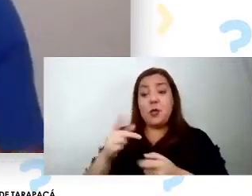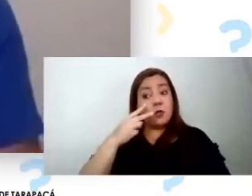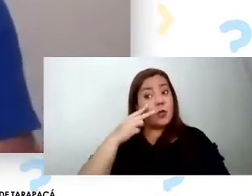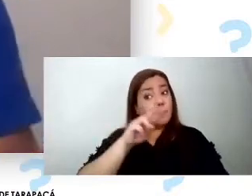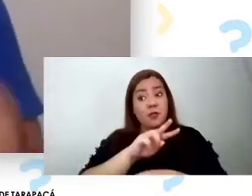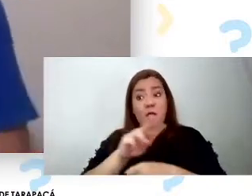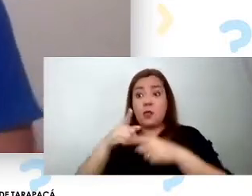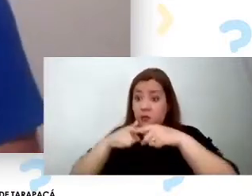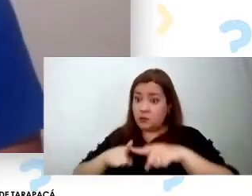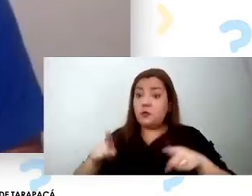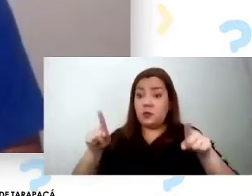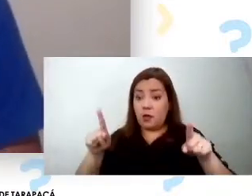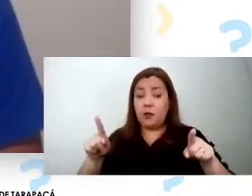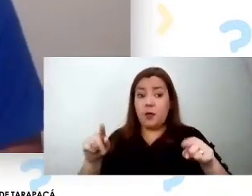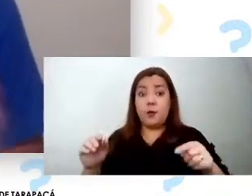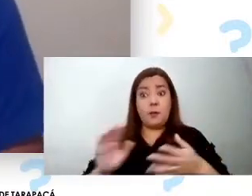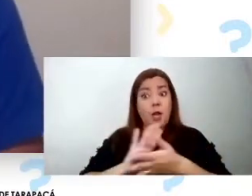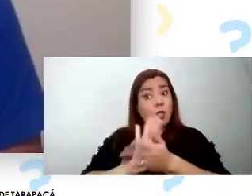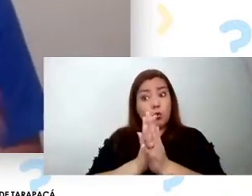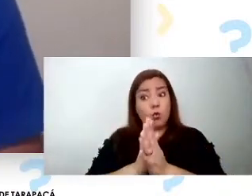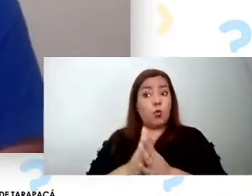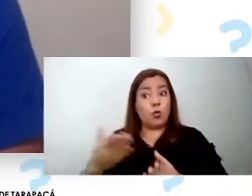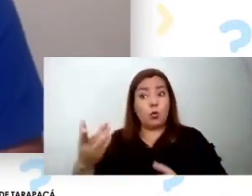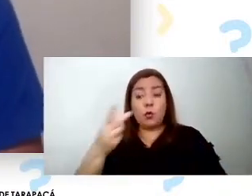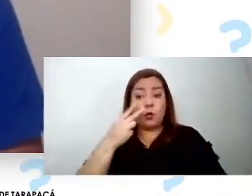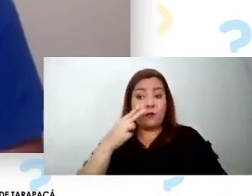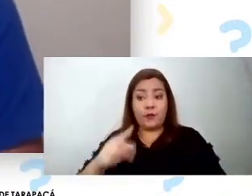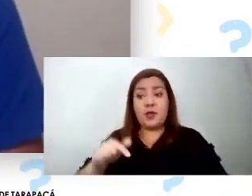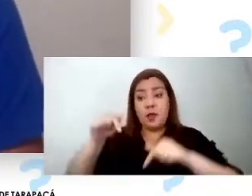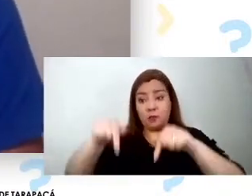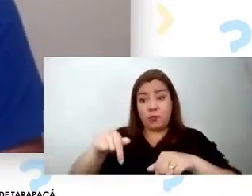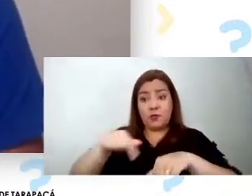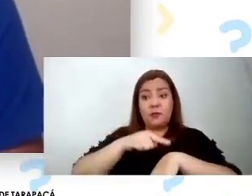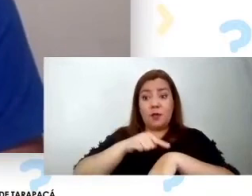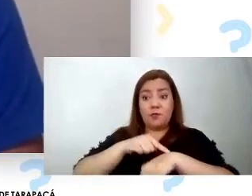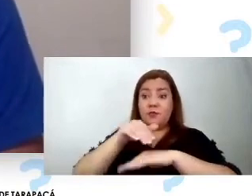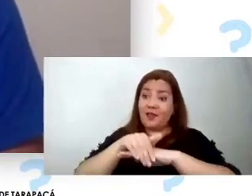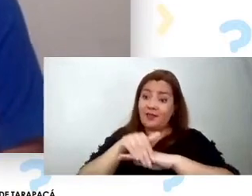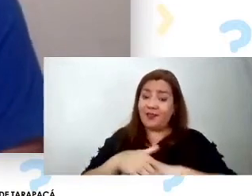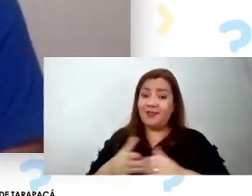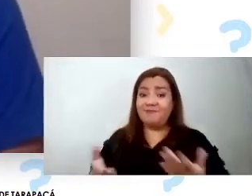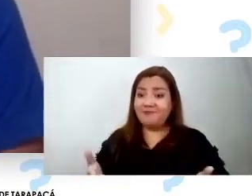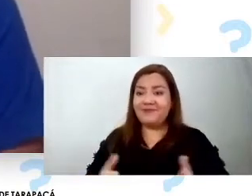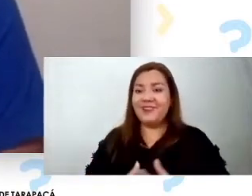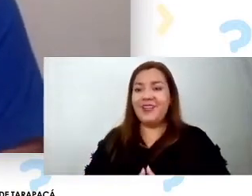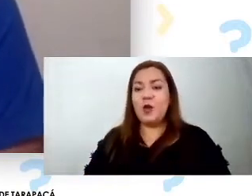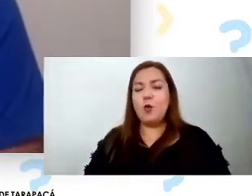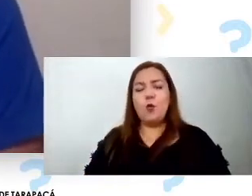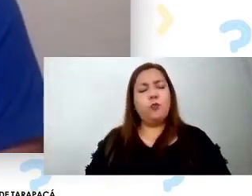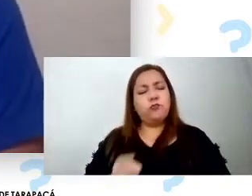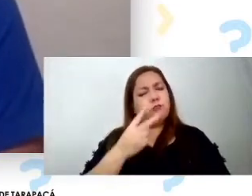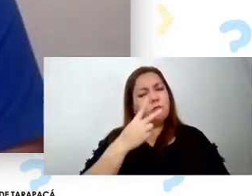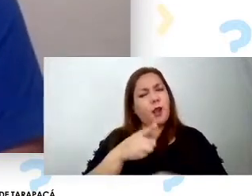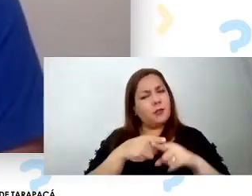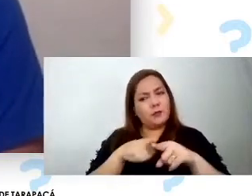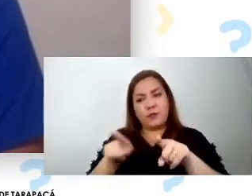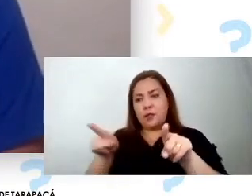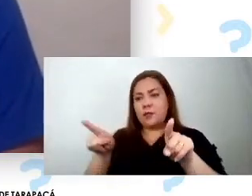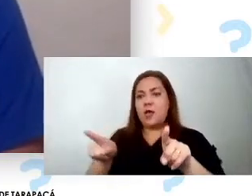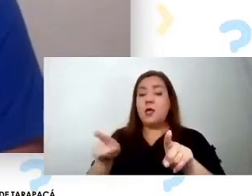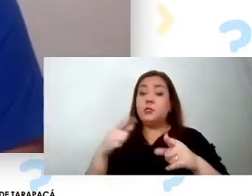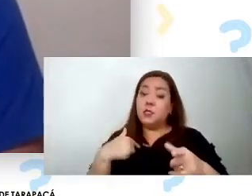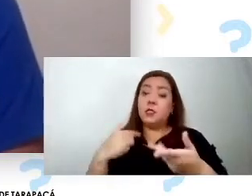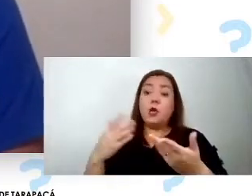tanto distinta para todos quienes nos visualizaron durante la presentación. Una mirada distinta desde el recurso